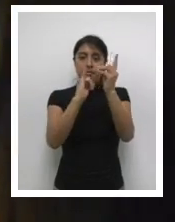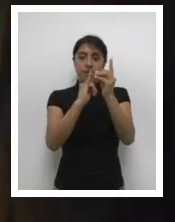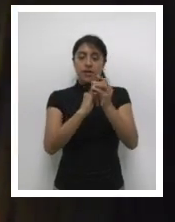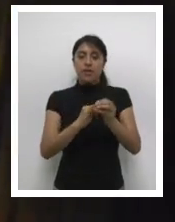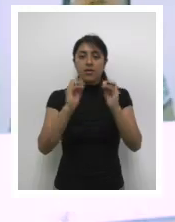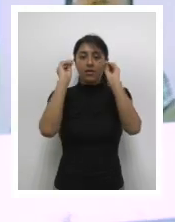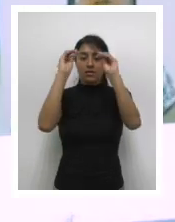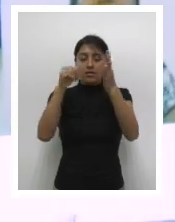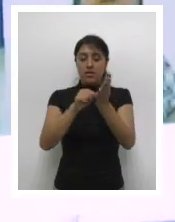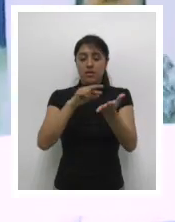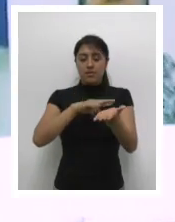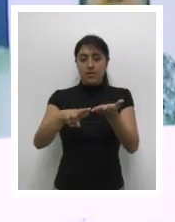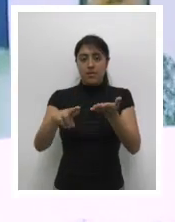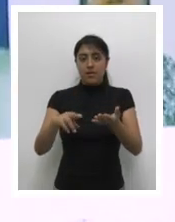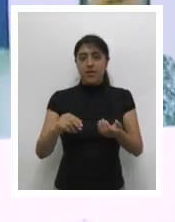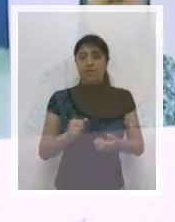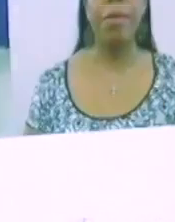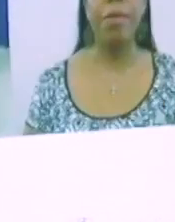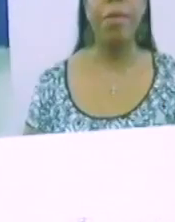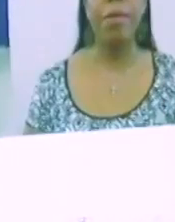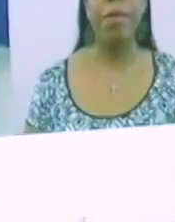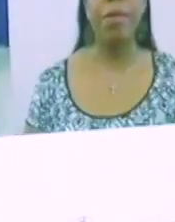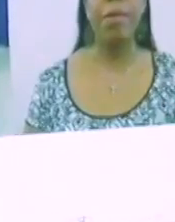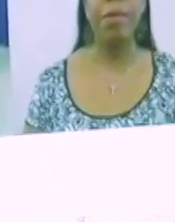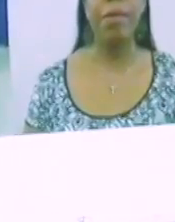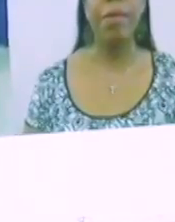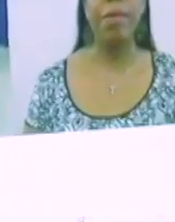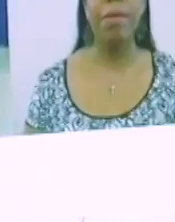información de Caterin García, InfoRENAP GT.